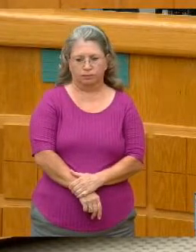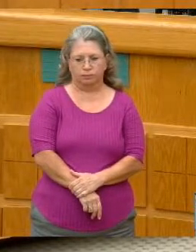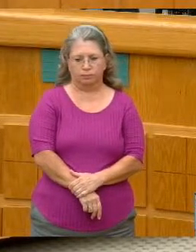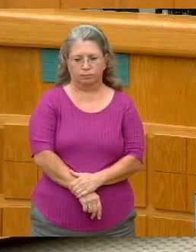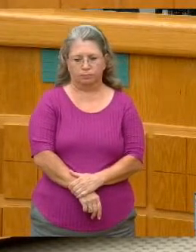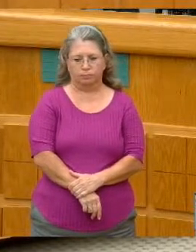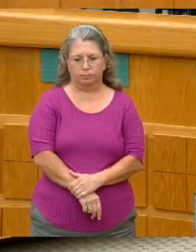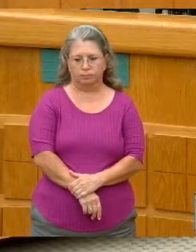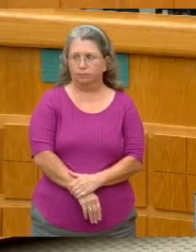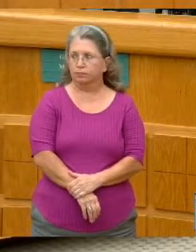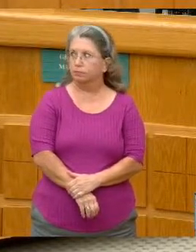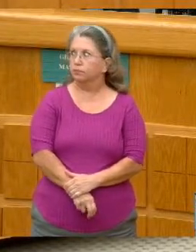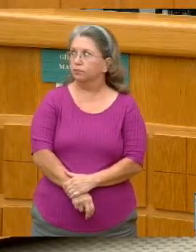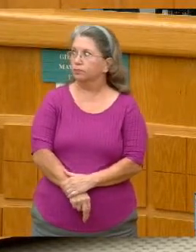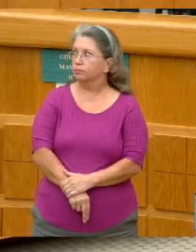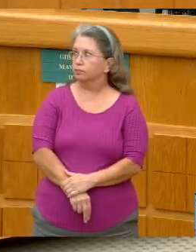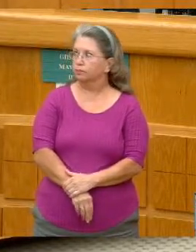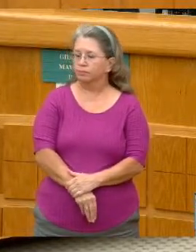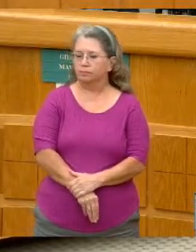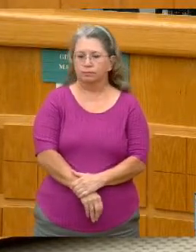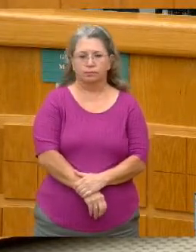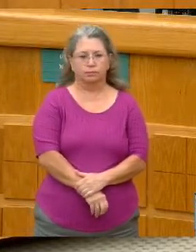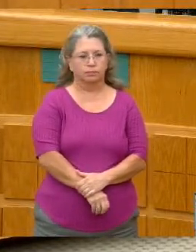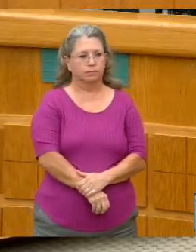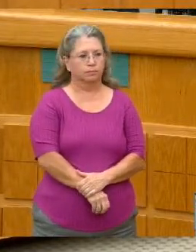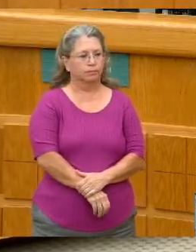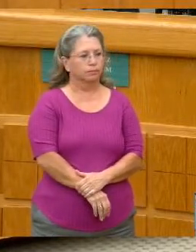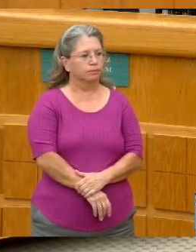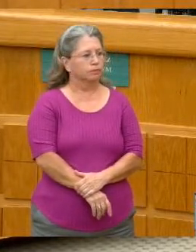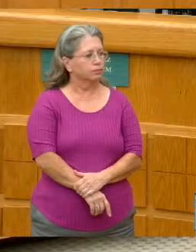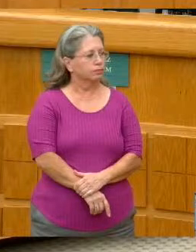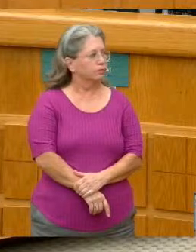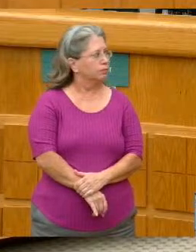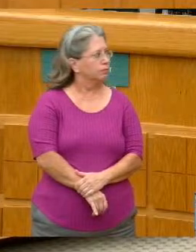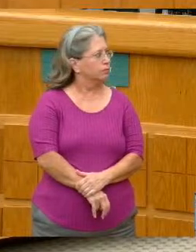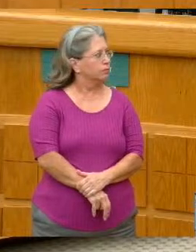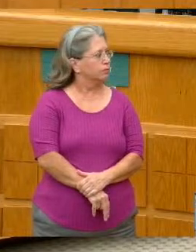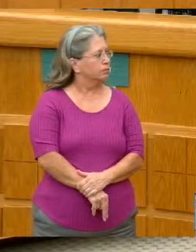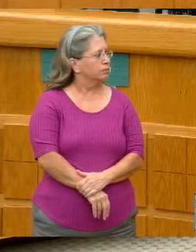orden y restricciones también estará publicada en línea una vez que haya sido firmada.